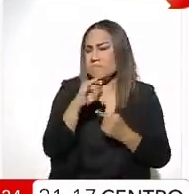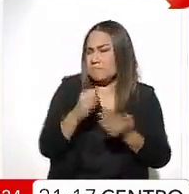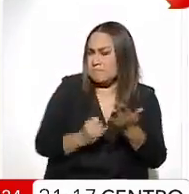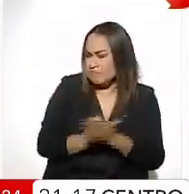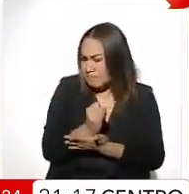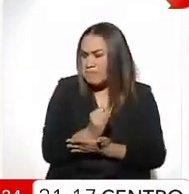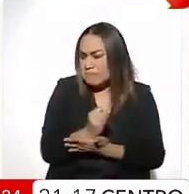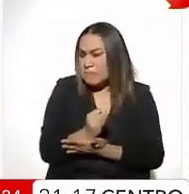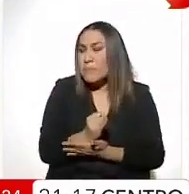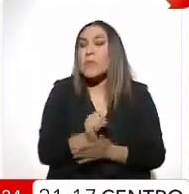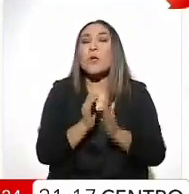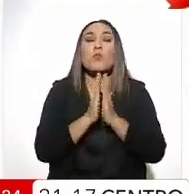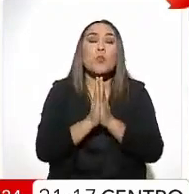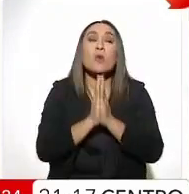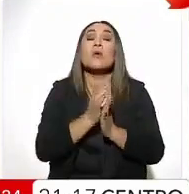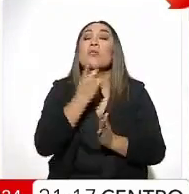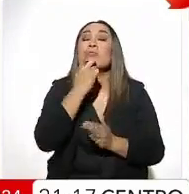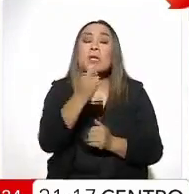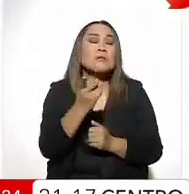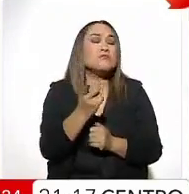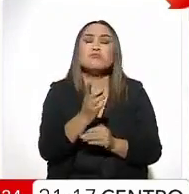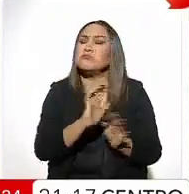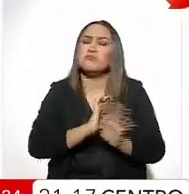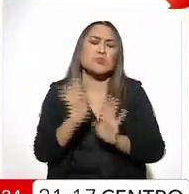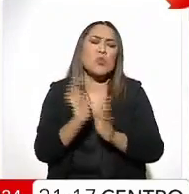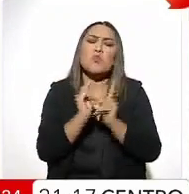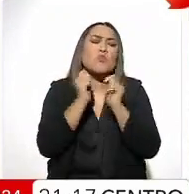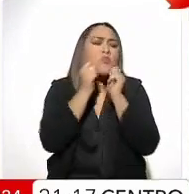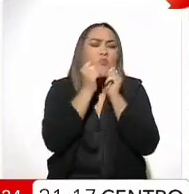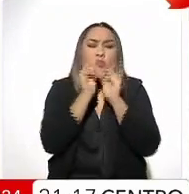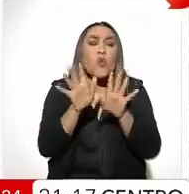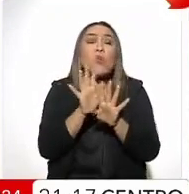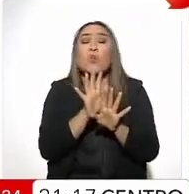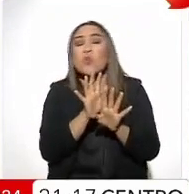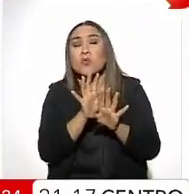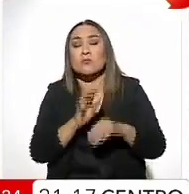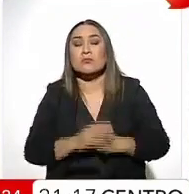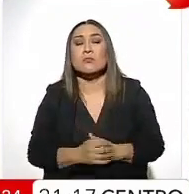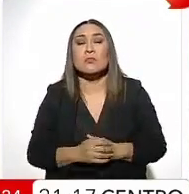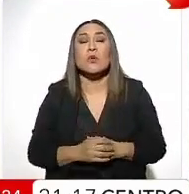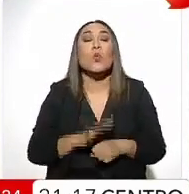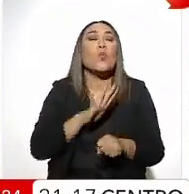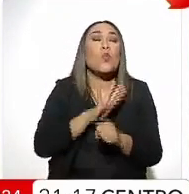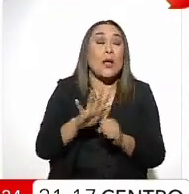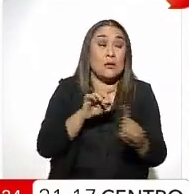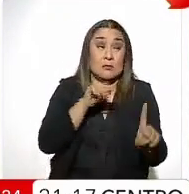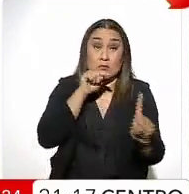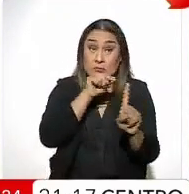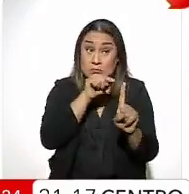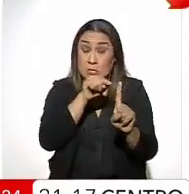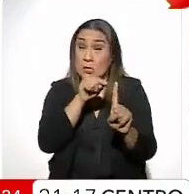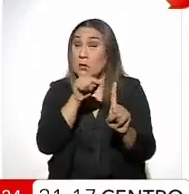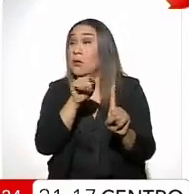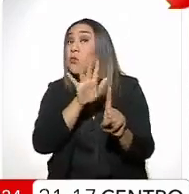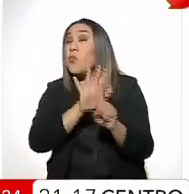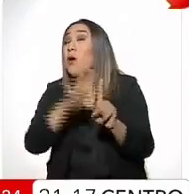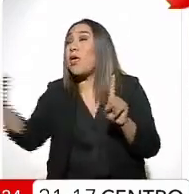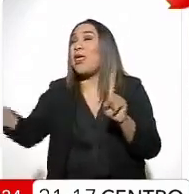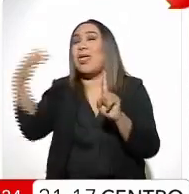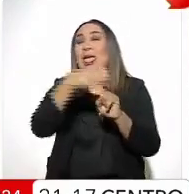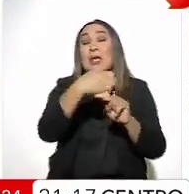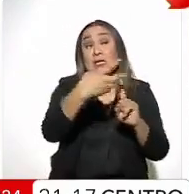dijo que no les importaba si alguien, un acusado, era secuestrado